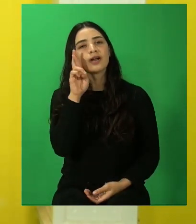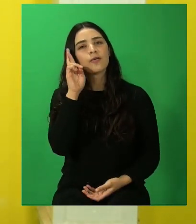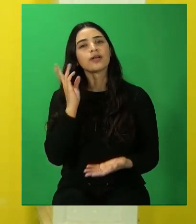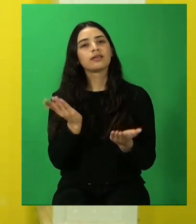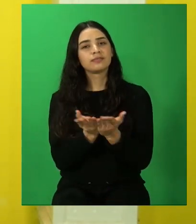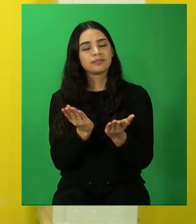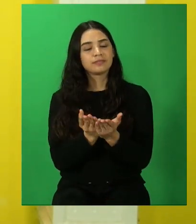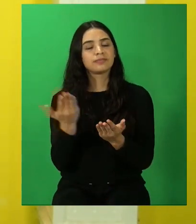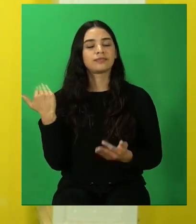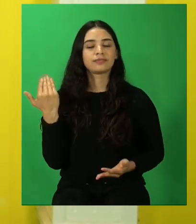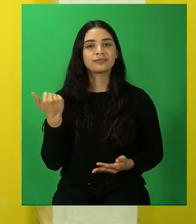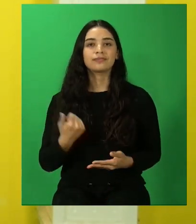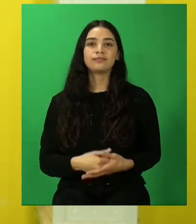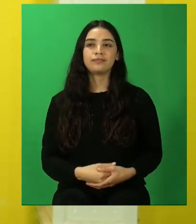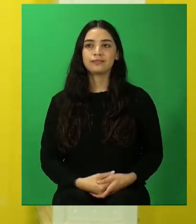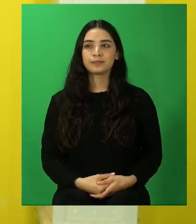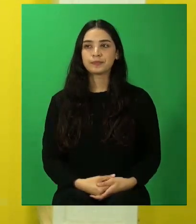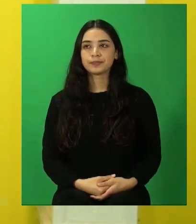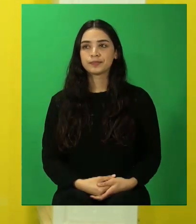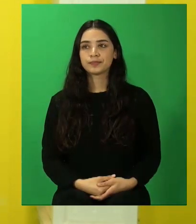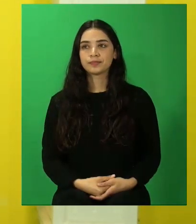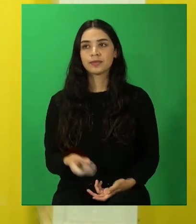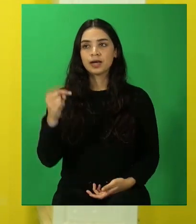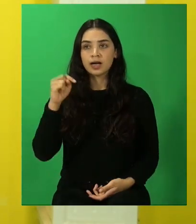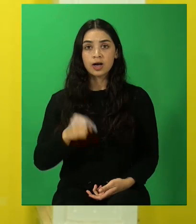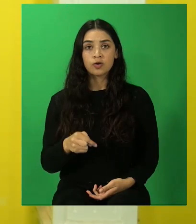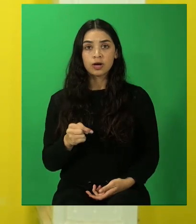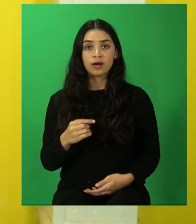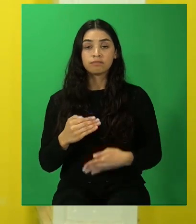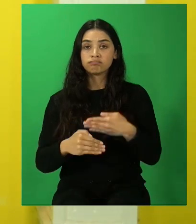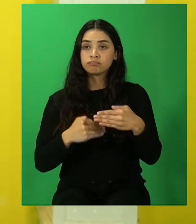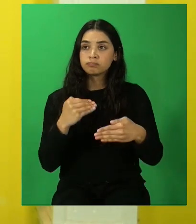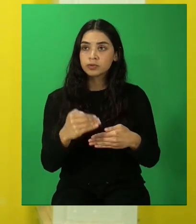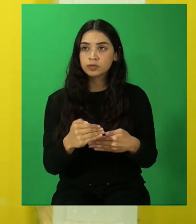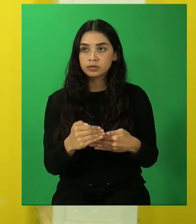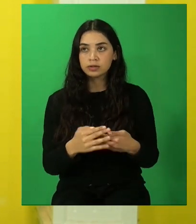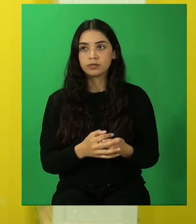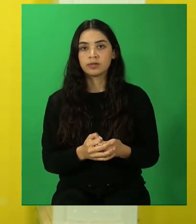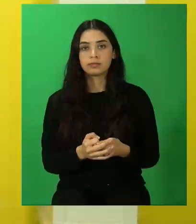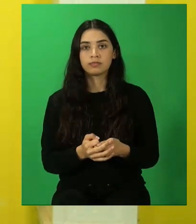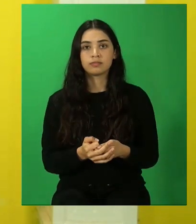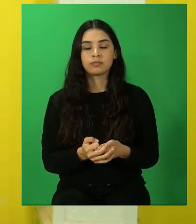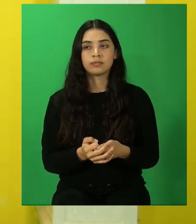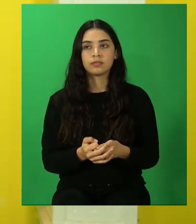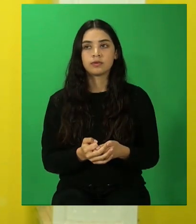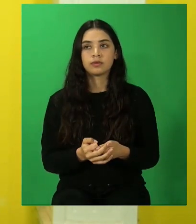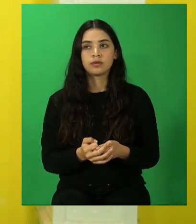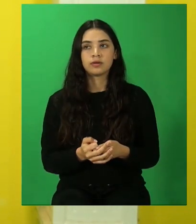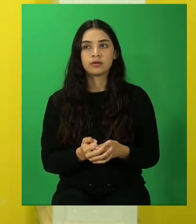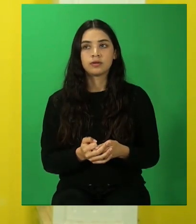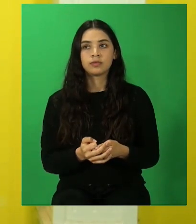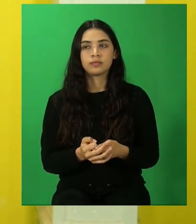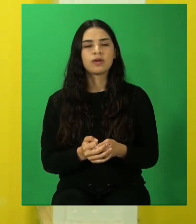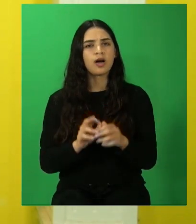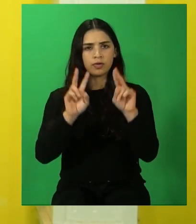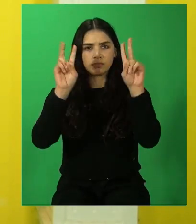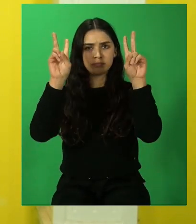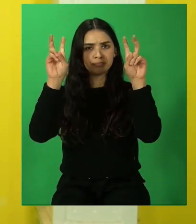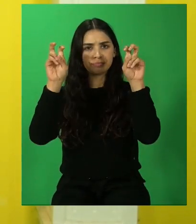clase anterior. Vamos a seguir ahora, vamos a entrar en la materia ya de los factores de